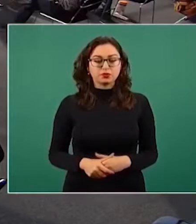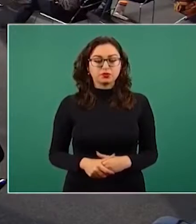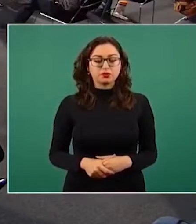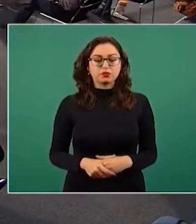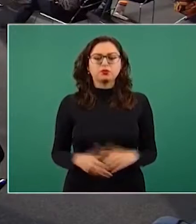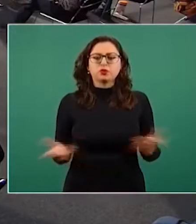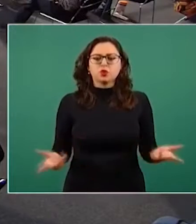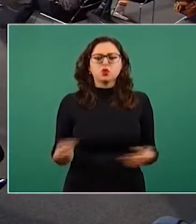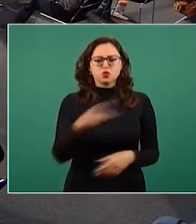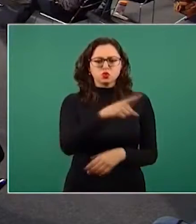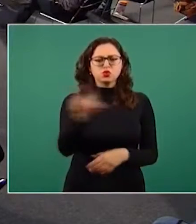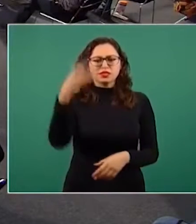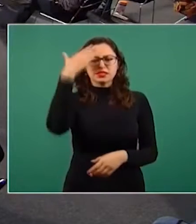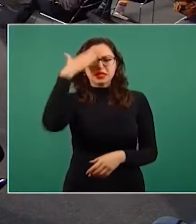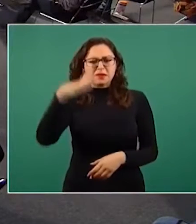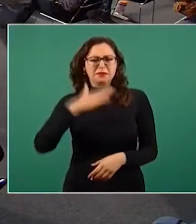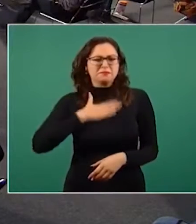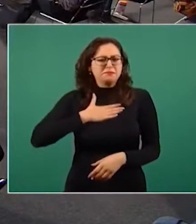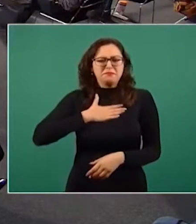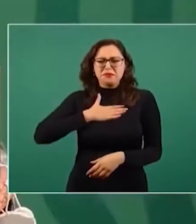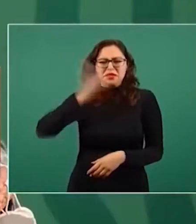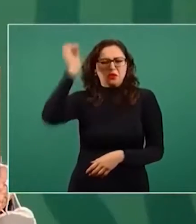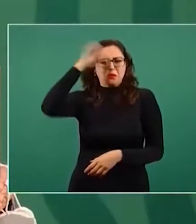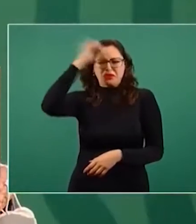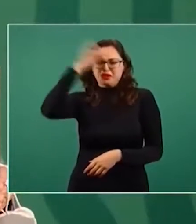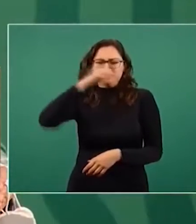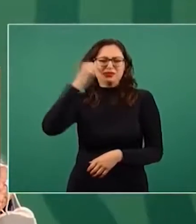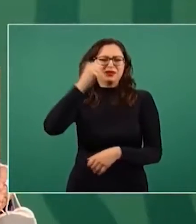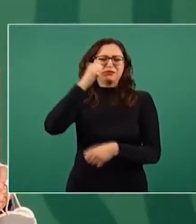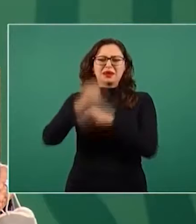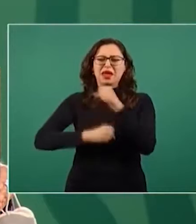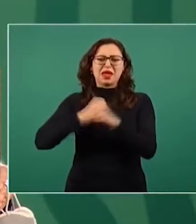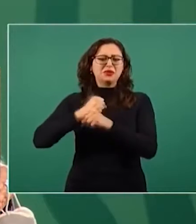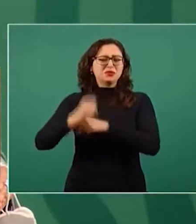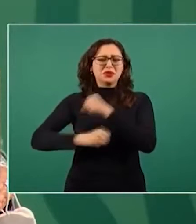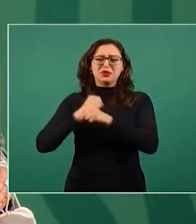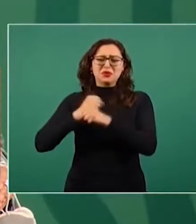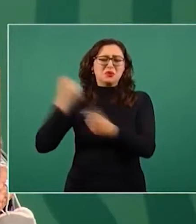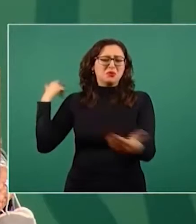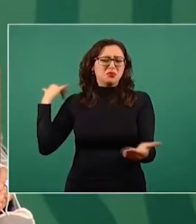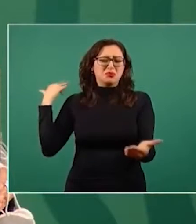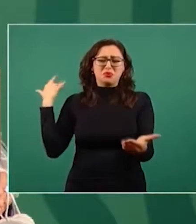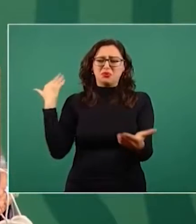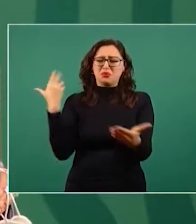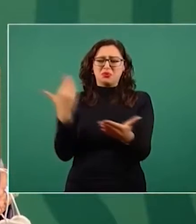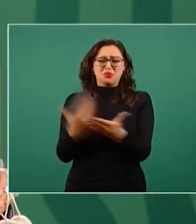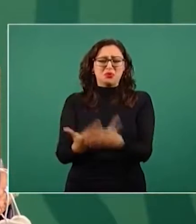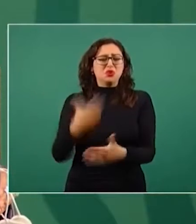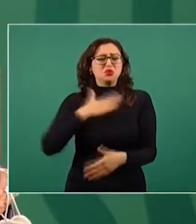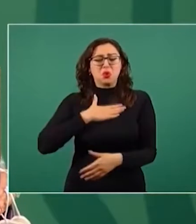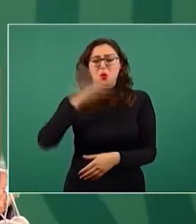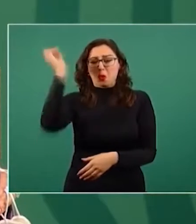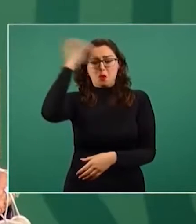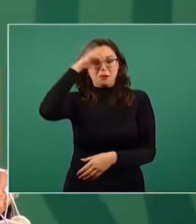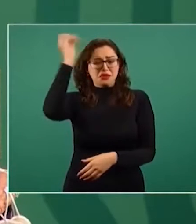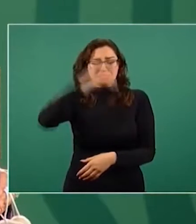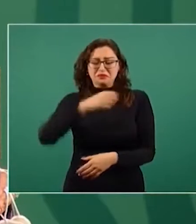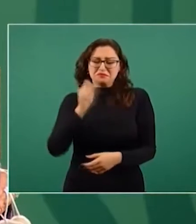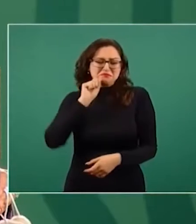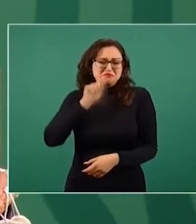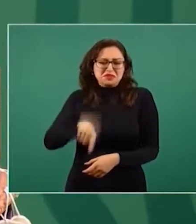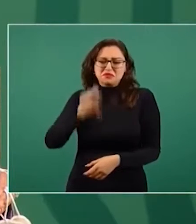encargada de sustituirlo en sus ruedas de prensa mañaneras, se limitó a decir hoy que el presidente de 67 años, que además es